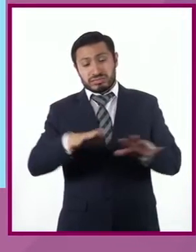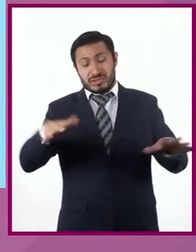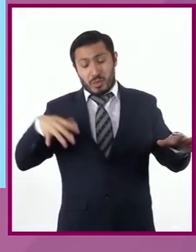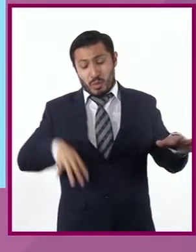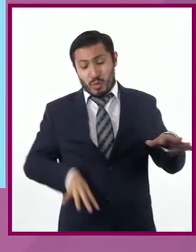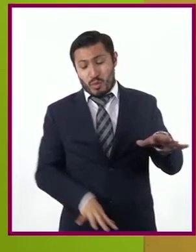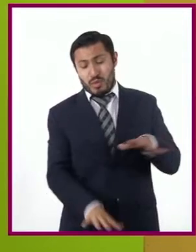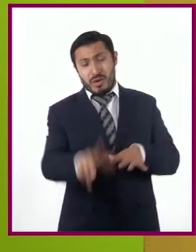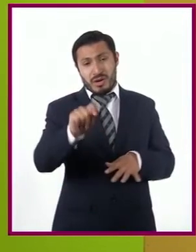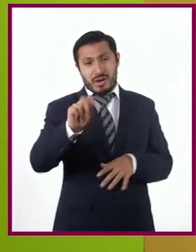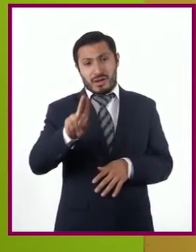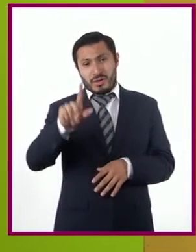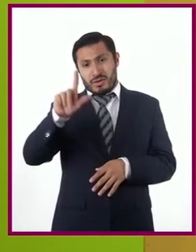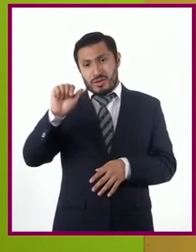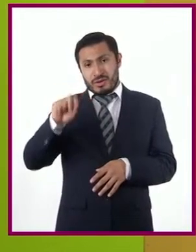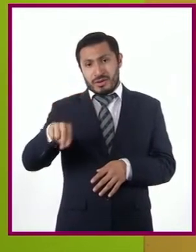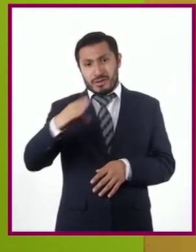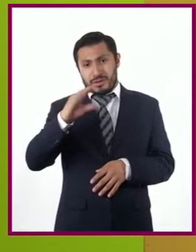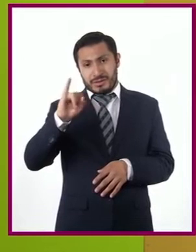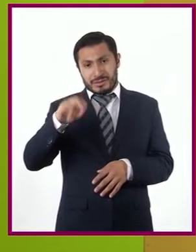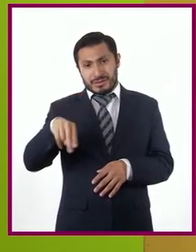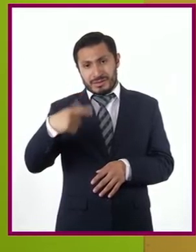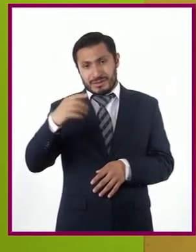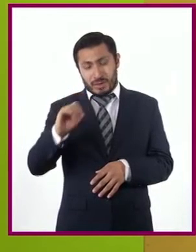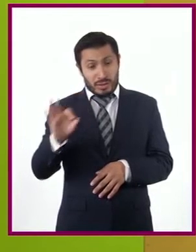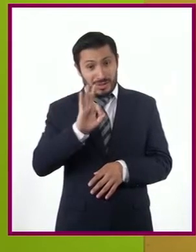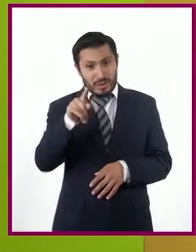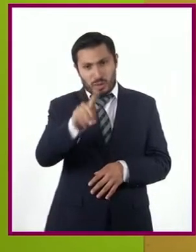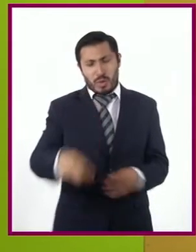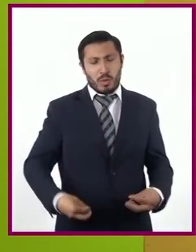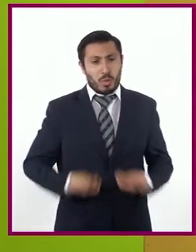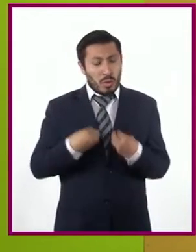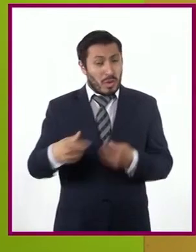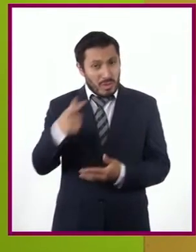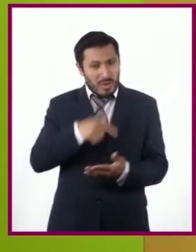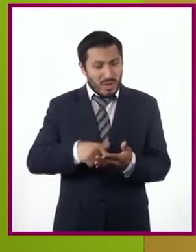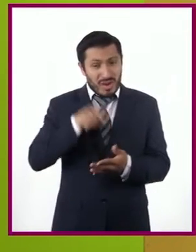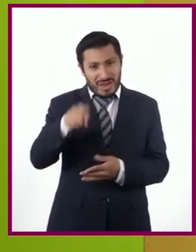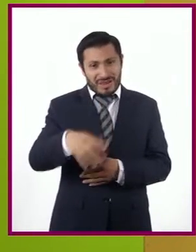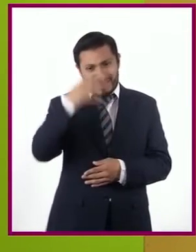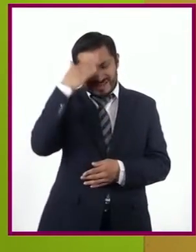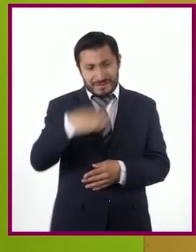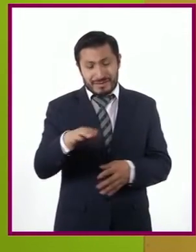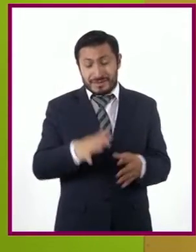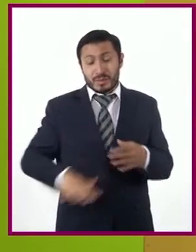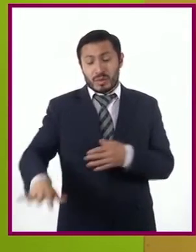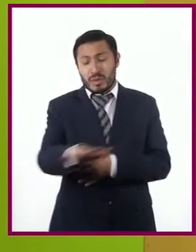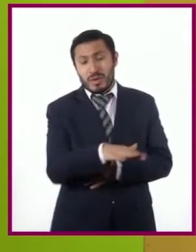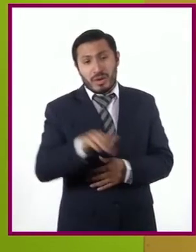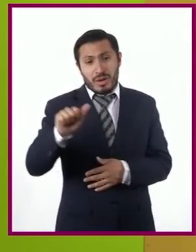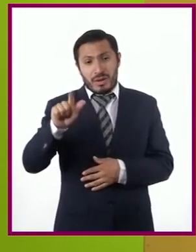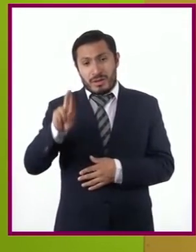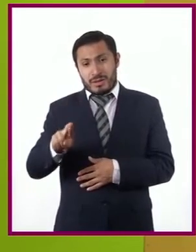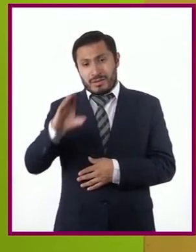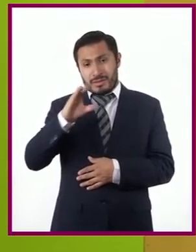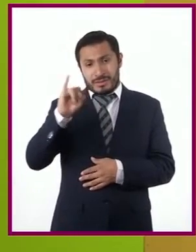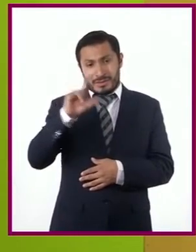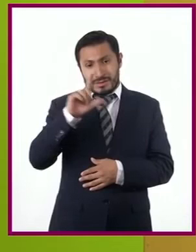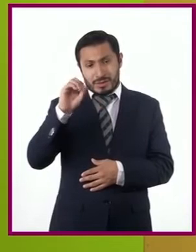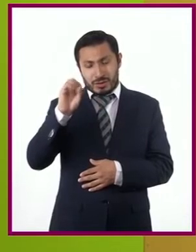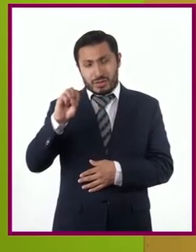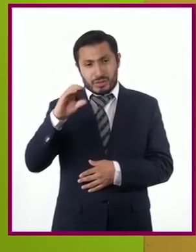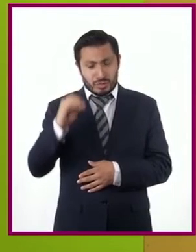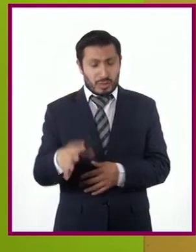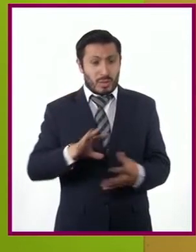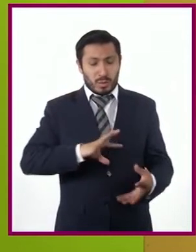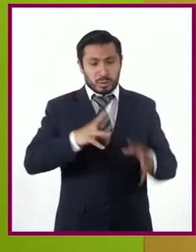Tulancingo. Si conocen el lugar o viven ahí, sabrán que el suelo es arcilloso y que por el clima, las plantas que